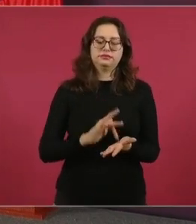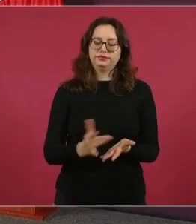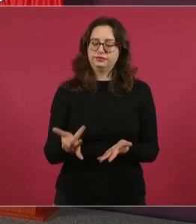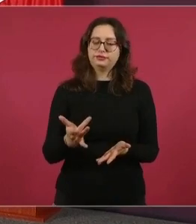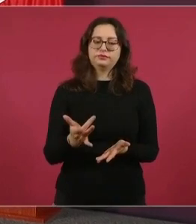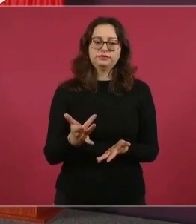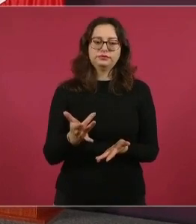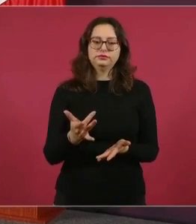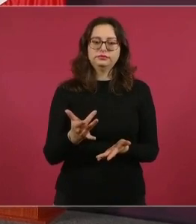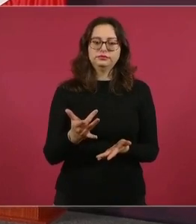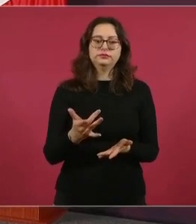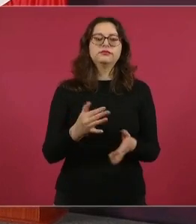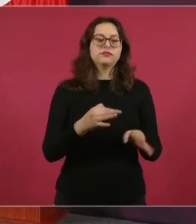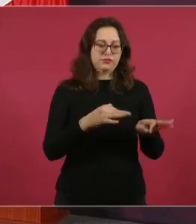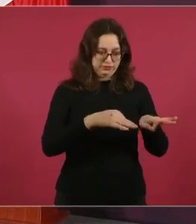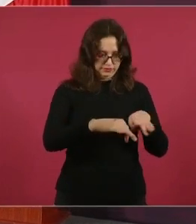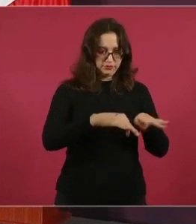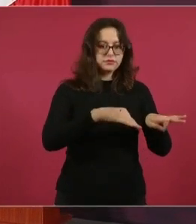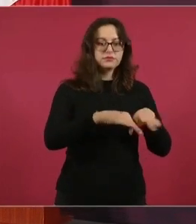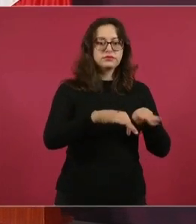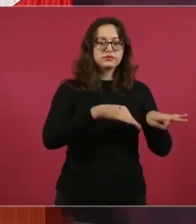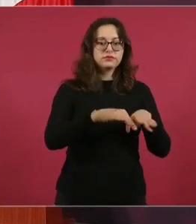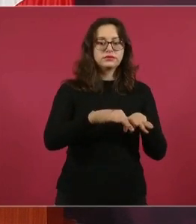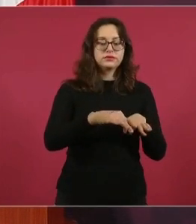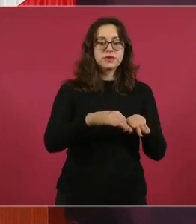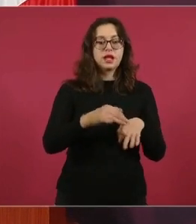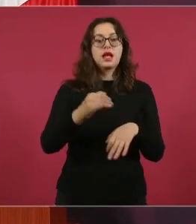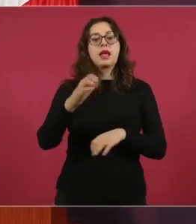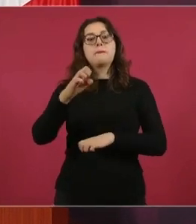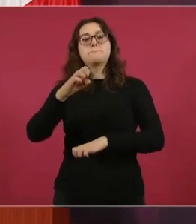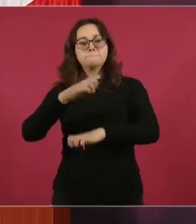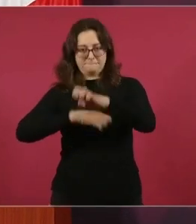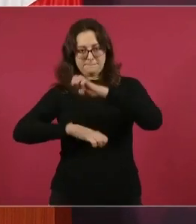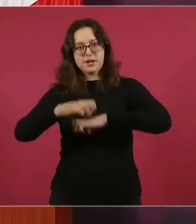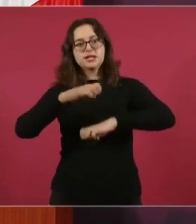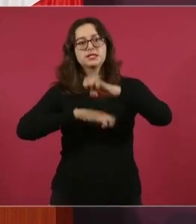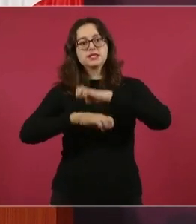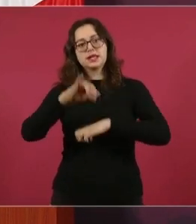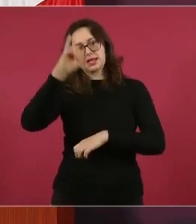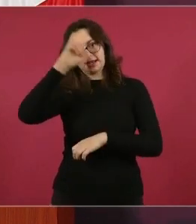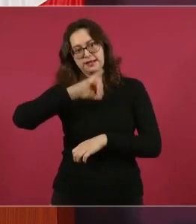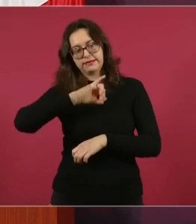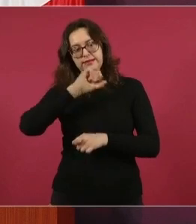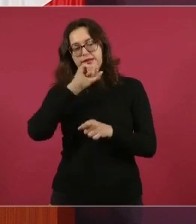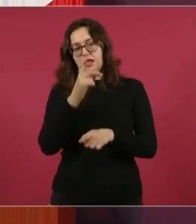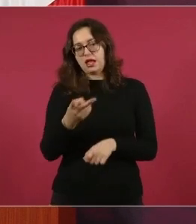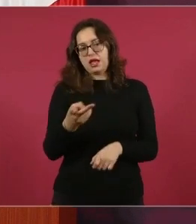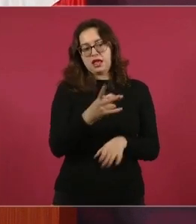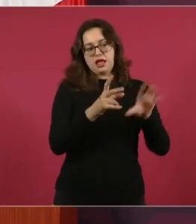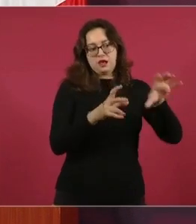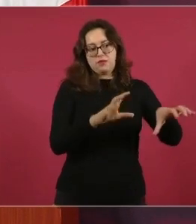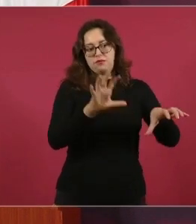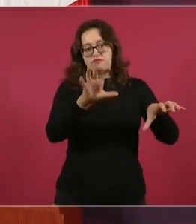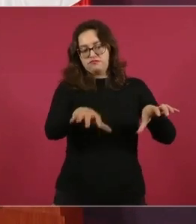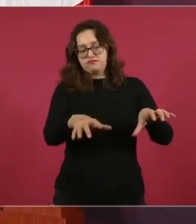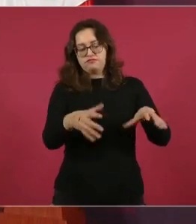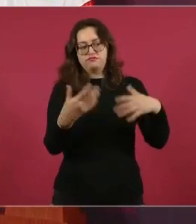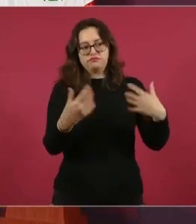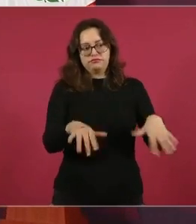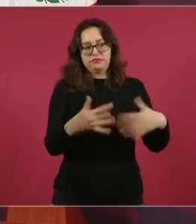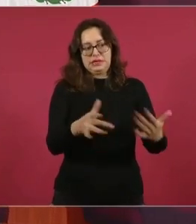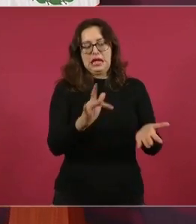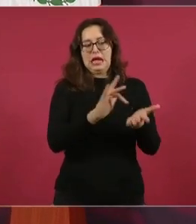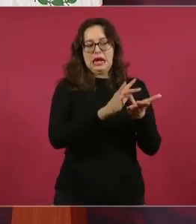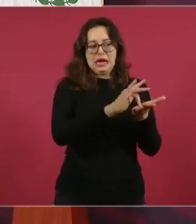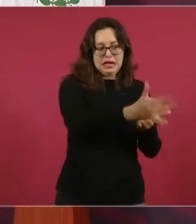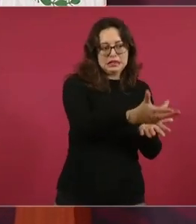sector obrero y del sector empresarial, sobre todo de este último,